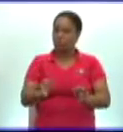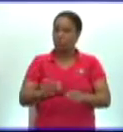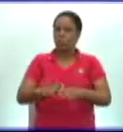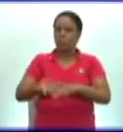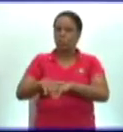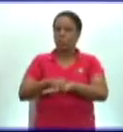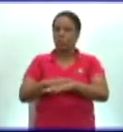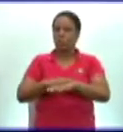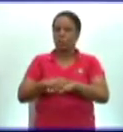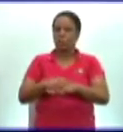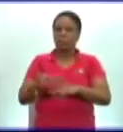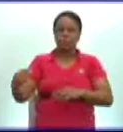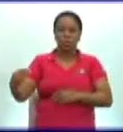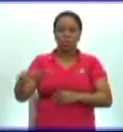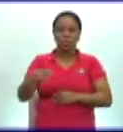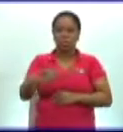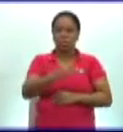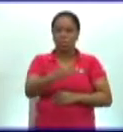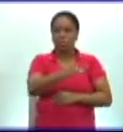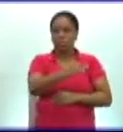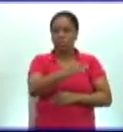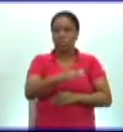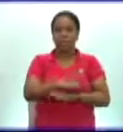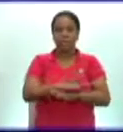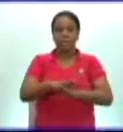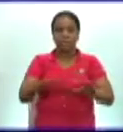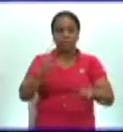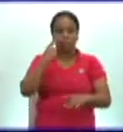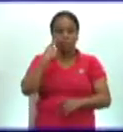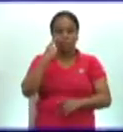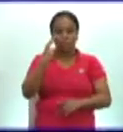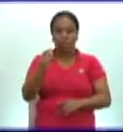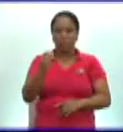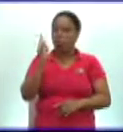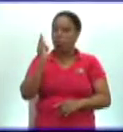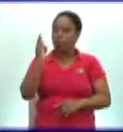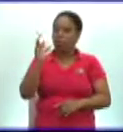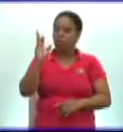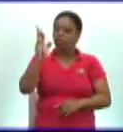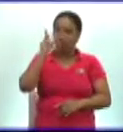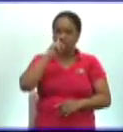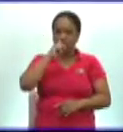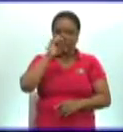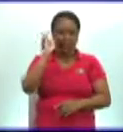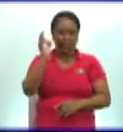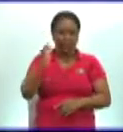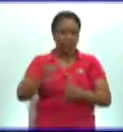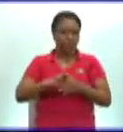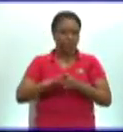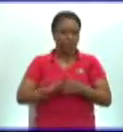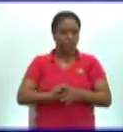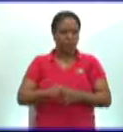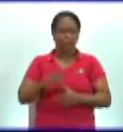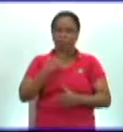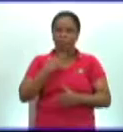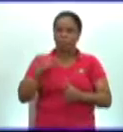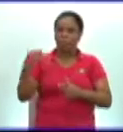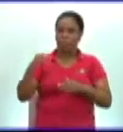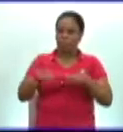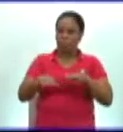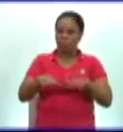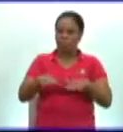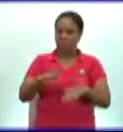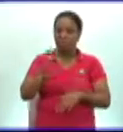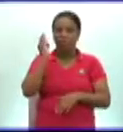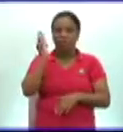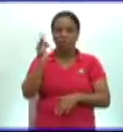superficie horizontal. Bueno, ya ustedes conocen la fuerza de gravedad, la normal, cómo se está moviendo bajo